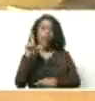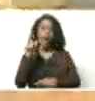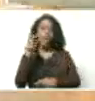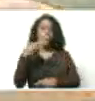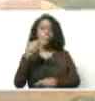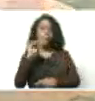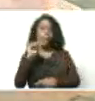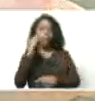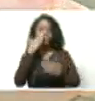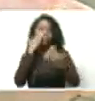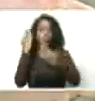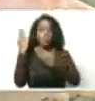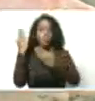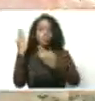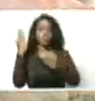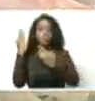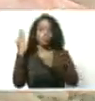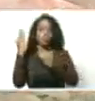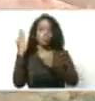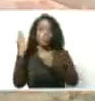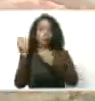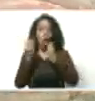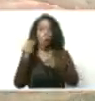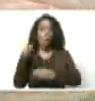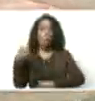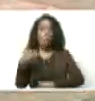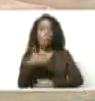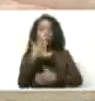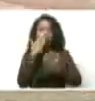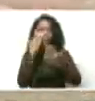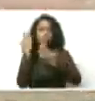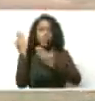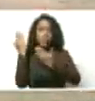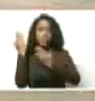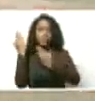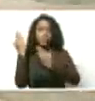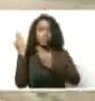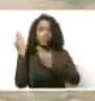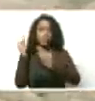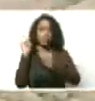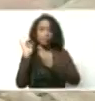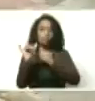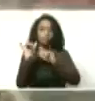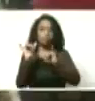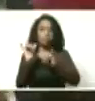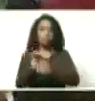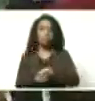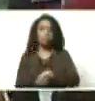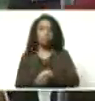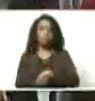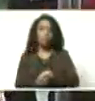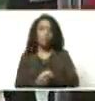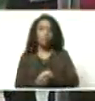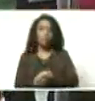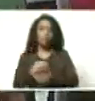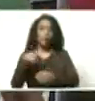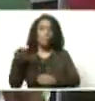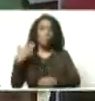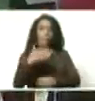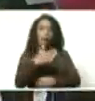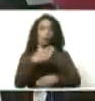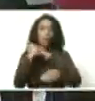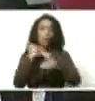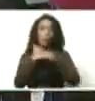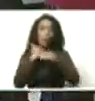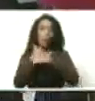piel ya ya en una mera la tila pegó un palito es fácil yo presidente si lista la tira pies con un par quitó